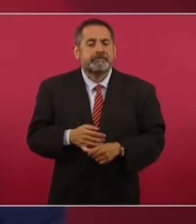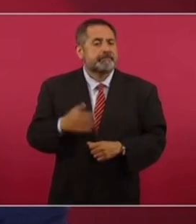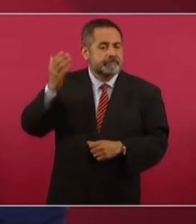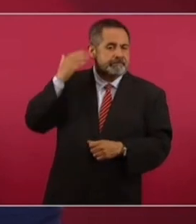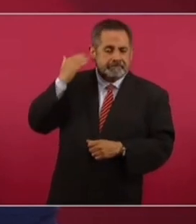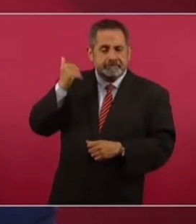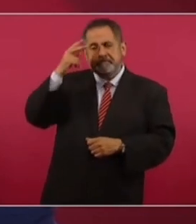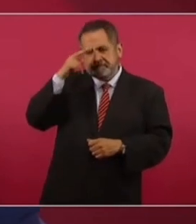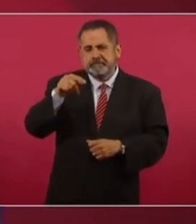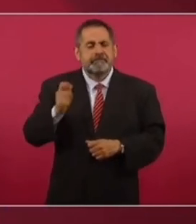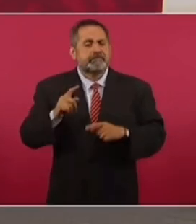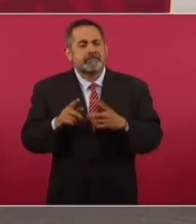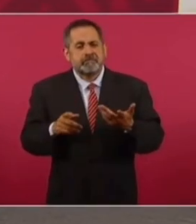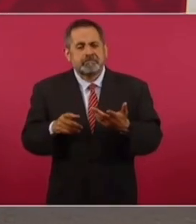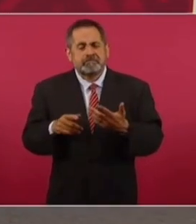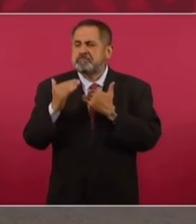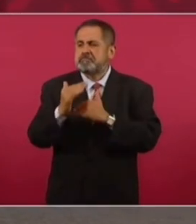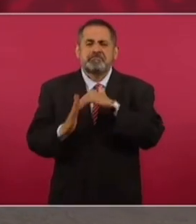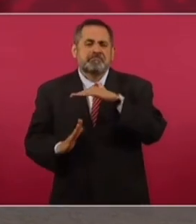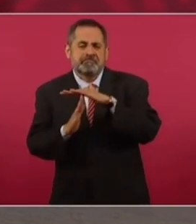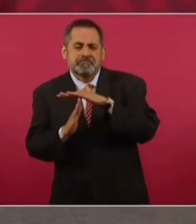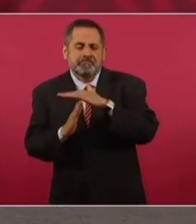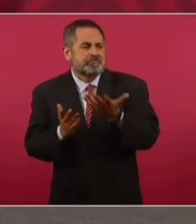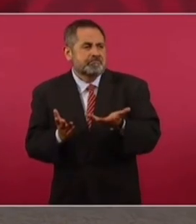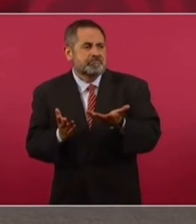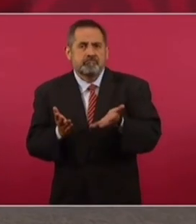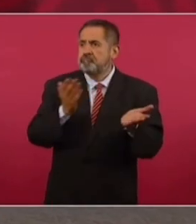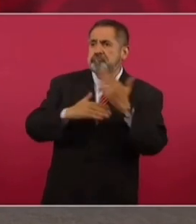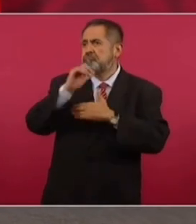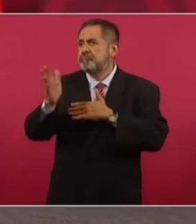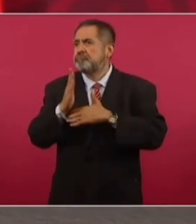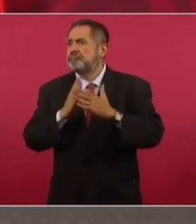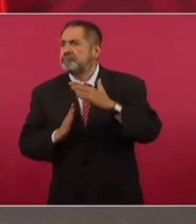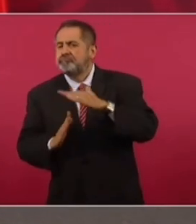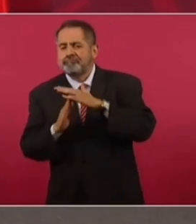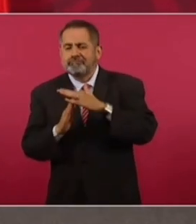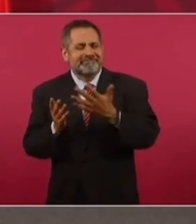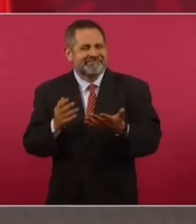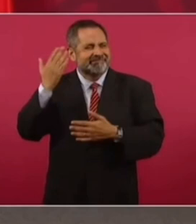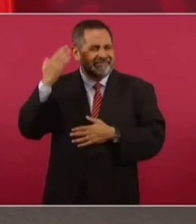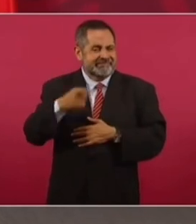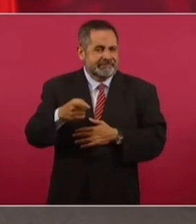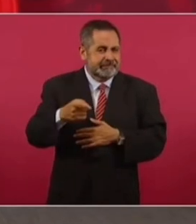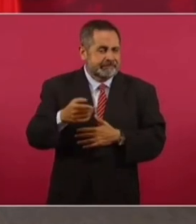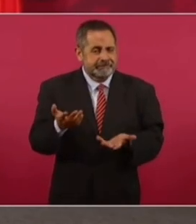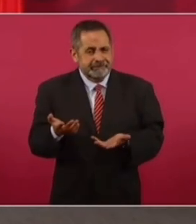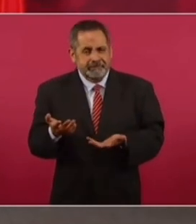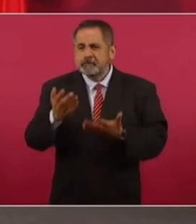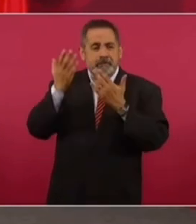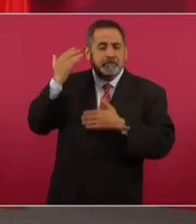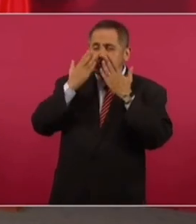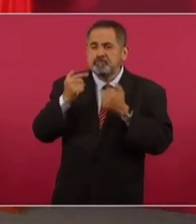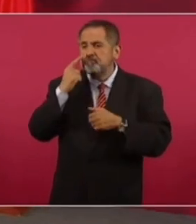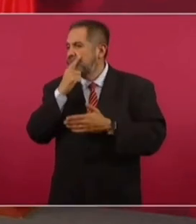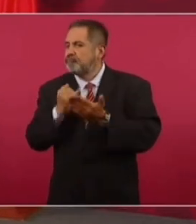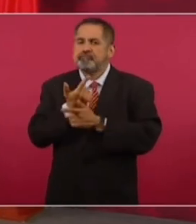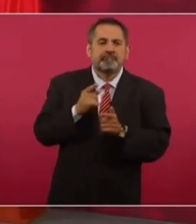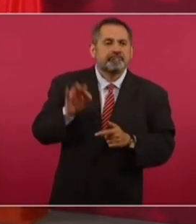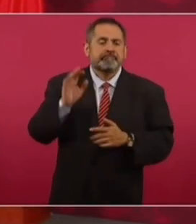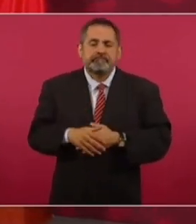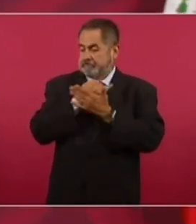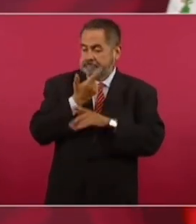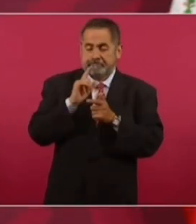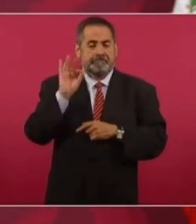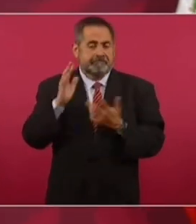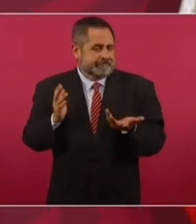México se estancó, dejó de progresar, porque la falta de democracia alentó la